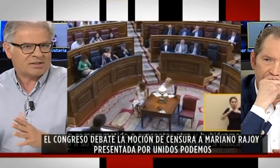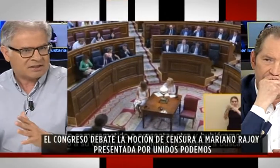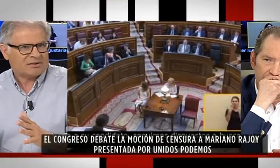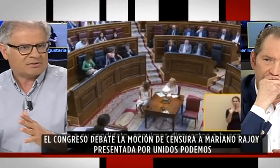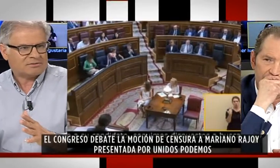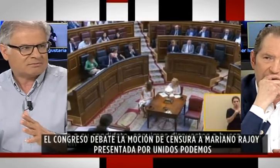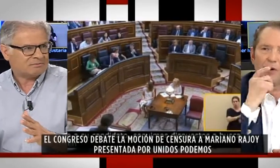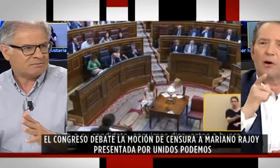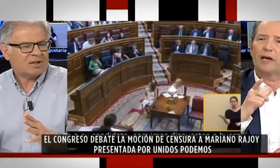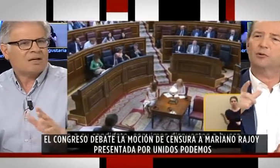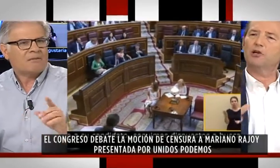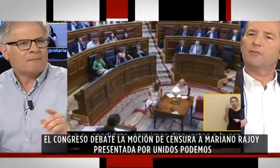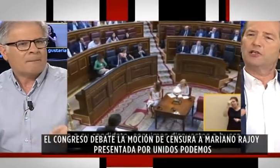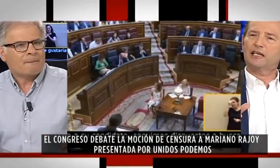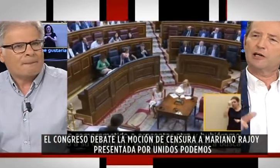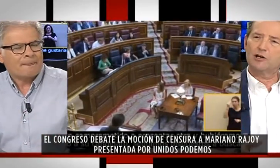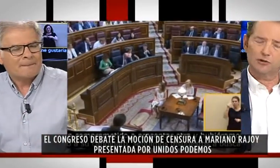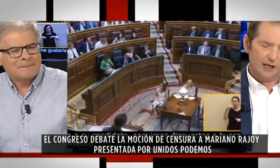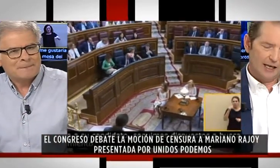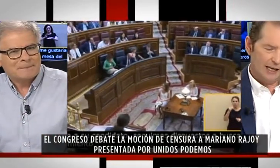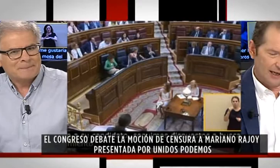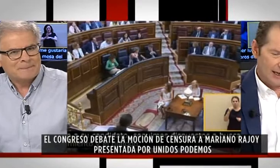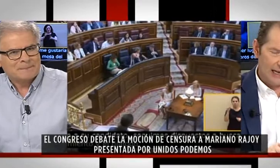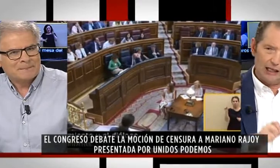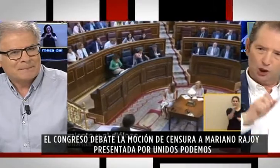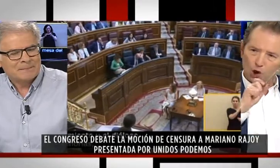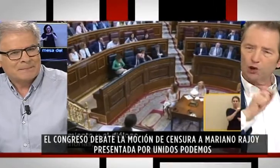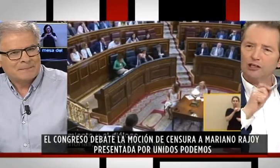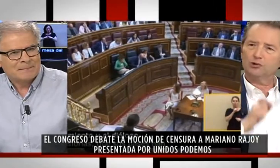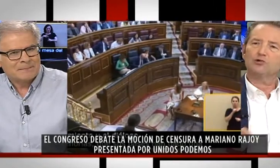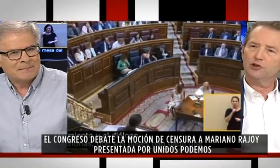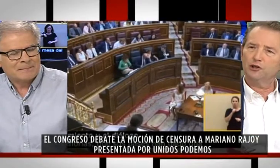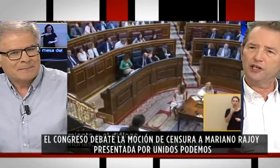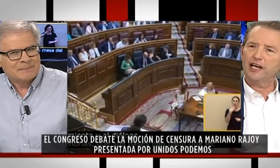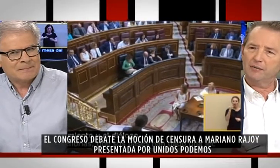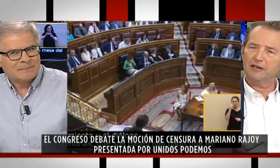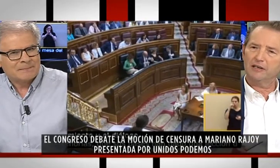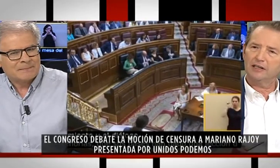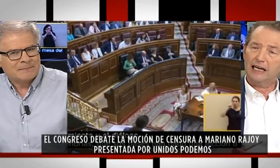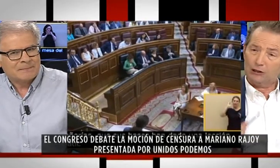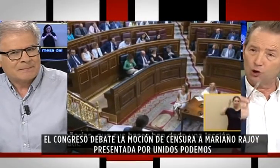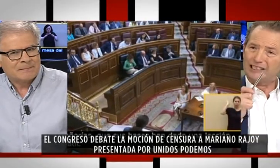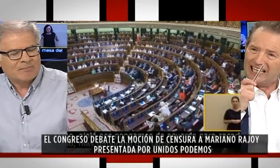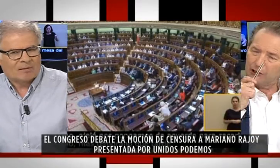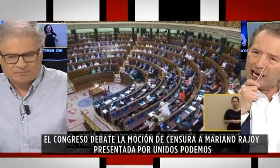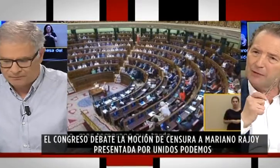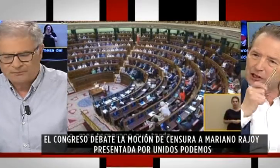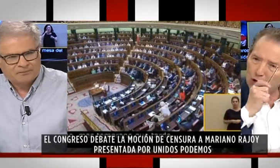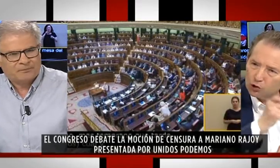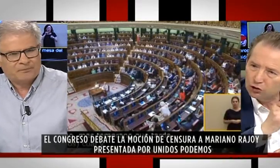las fuerzas a esquel sí pero menos la que tú y yo vamos a estar de acuerdo en que el tono del discurso de hoy tiene que ver el tono